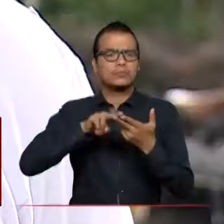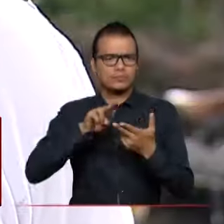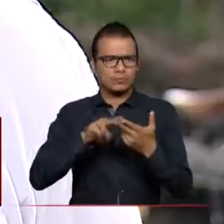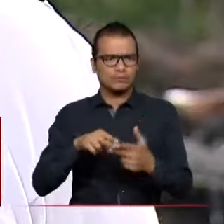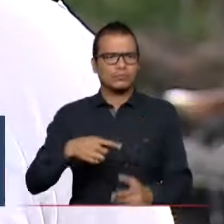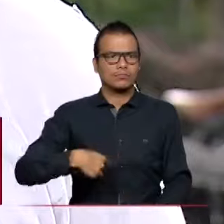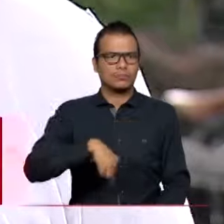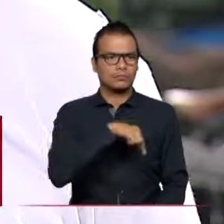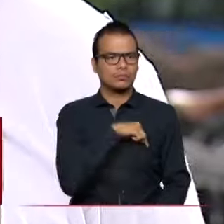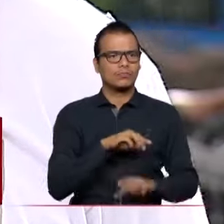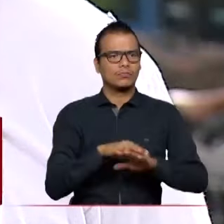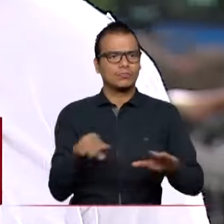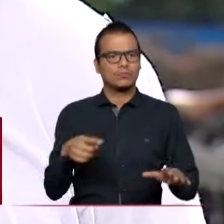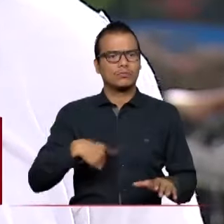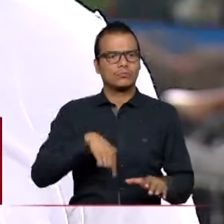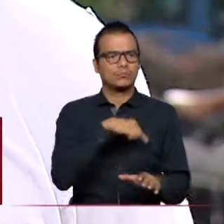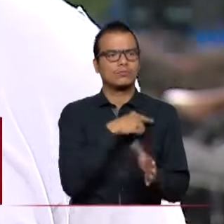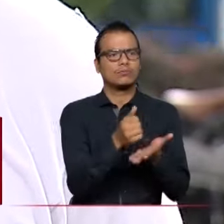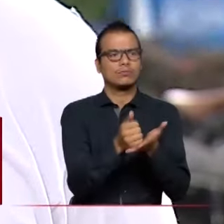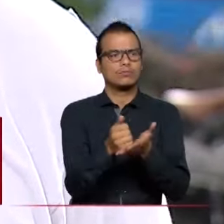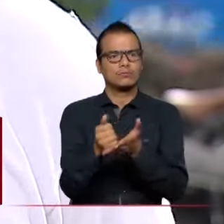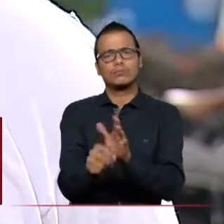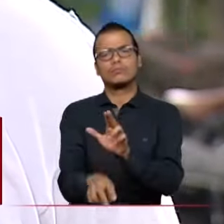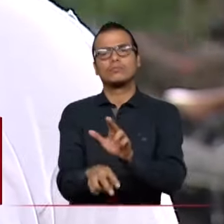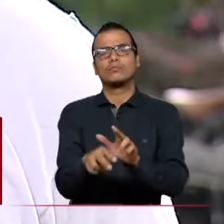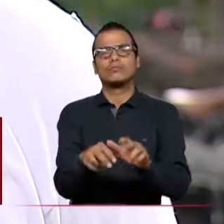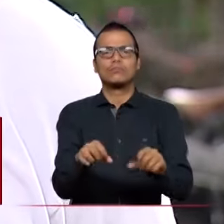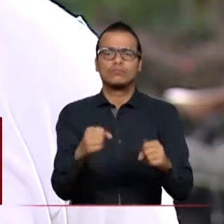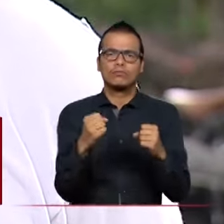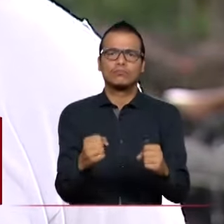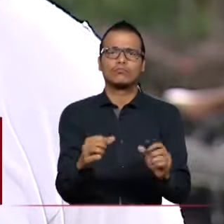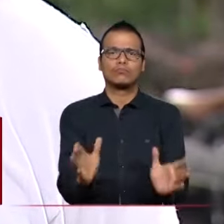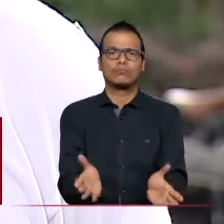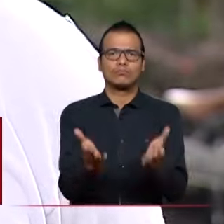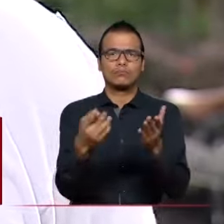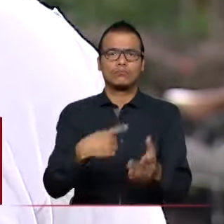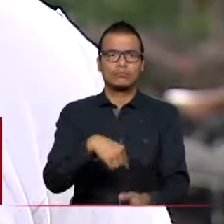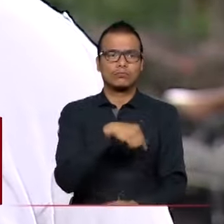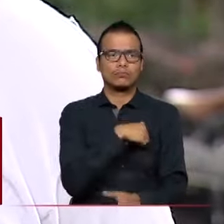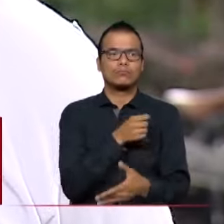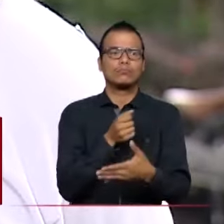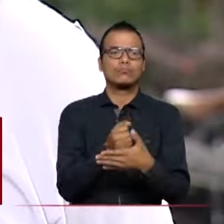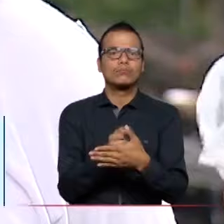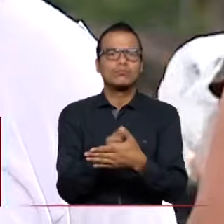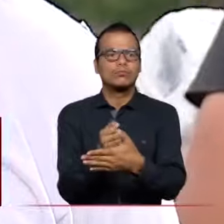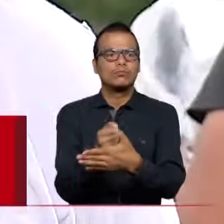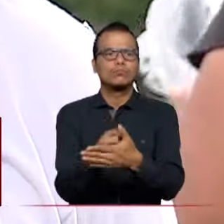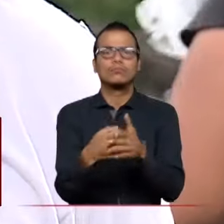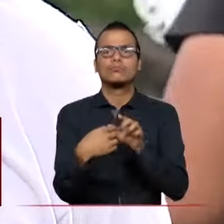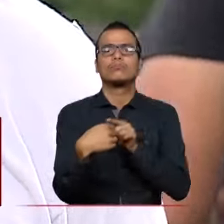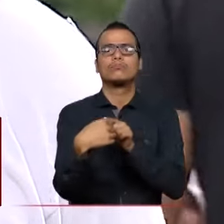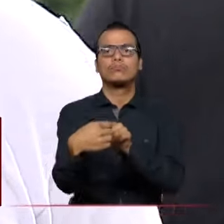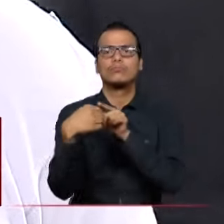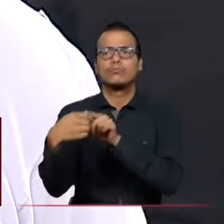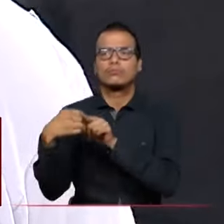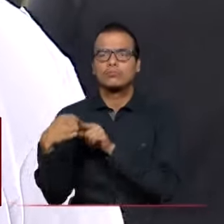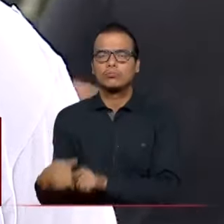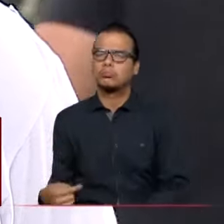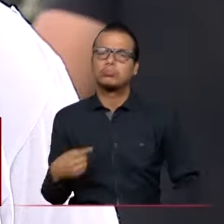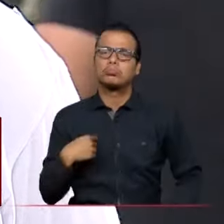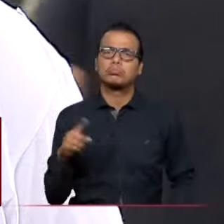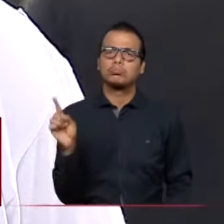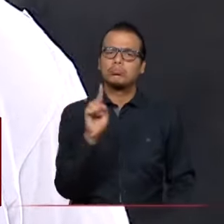estamos para construir. Nosotros en este momento no estamos ni peleando ni con nadie en el sentido pues que